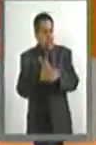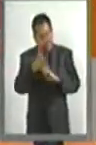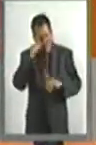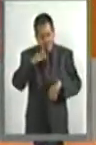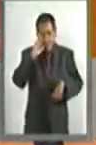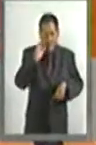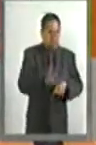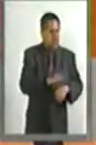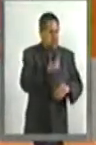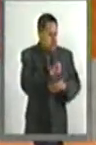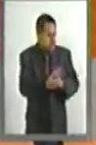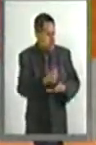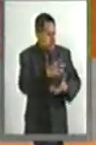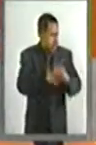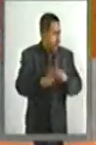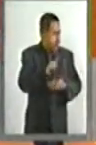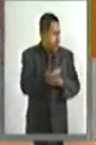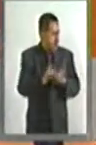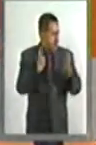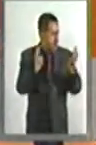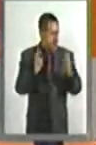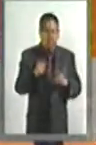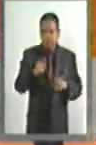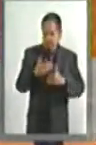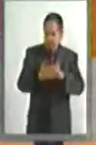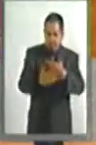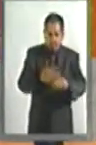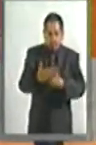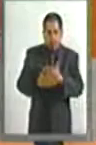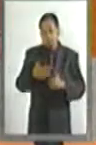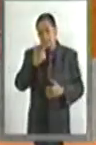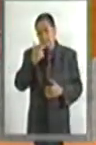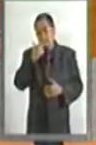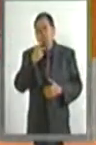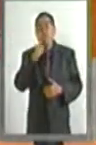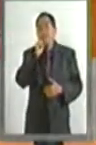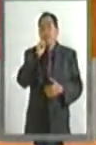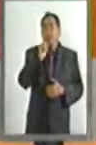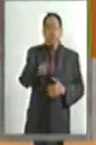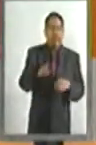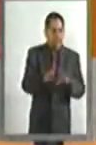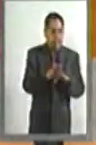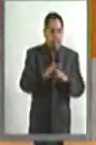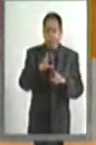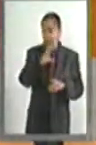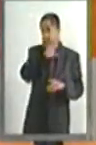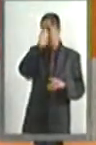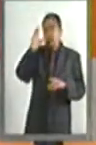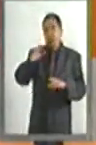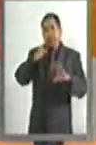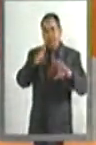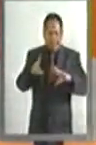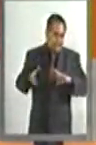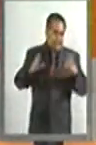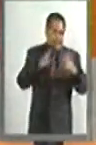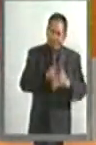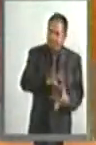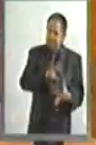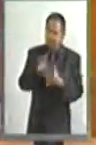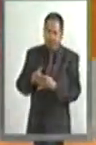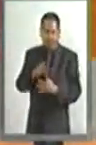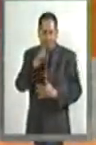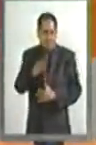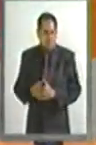fuentes más limpias y renovables, así como el abatimiento del cambio climático global. Por